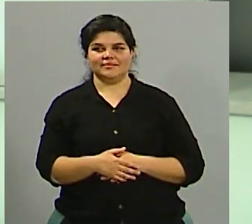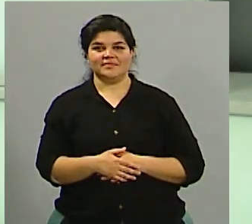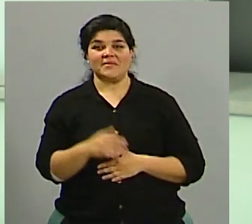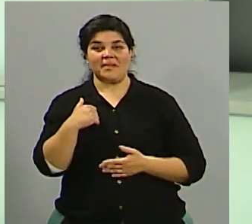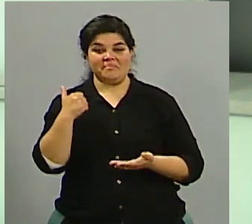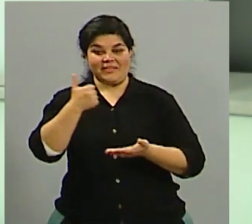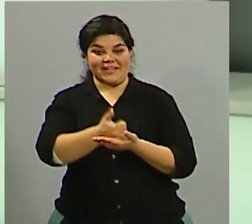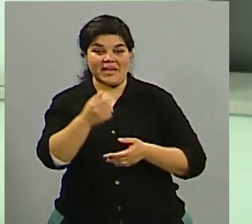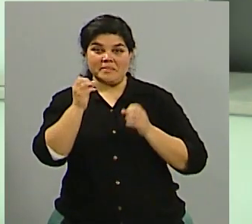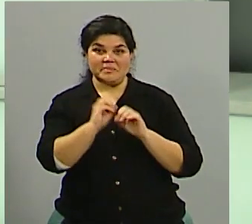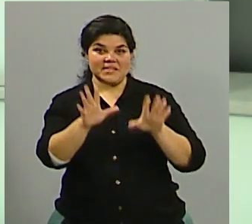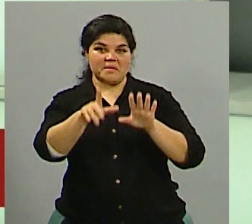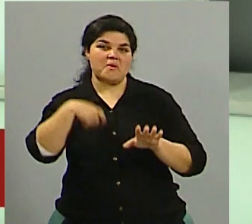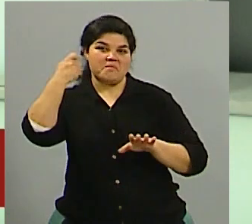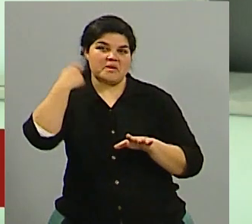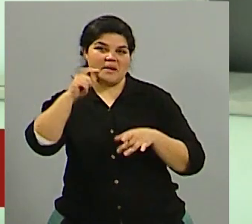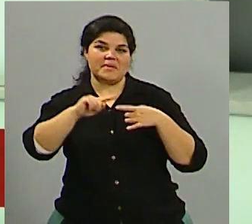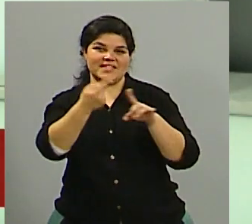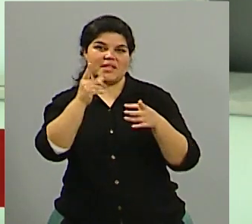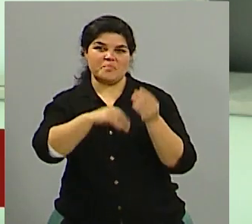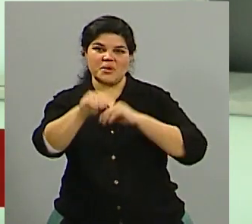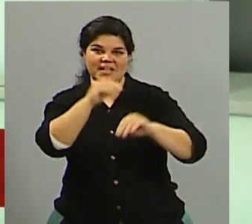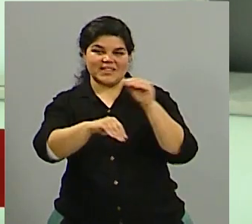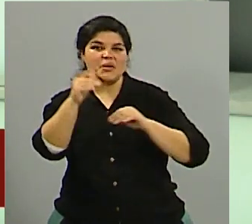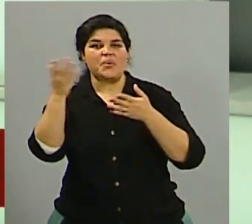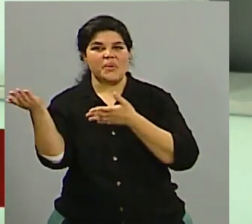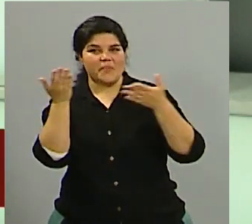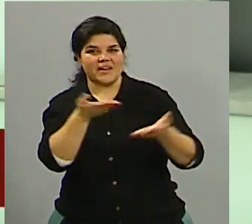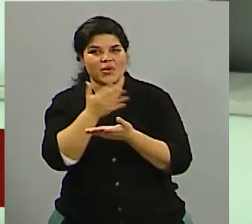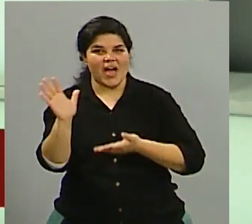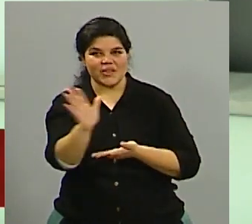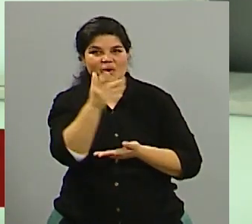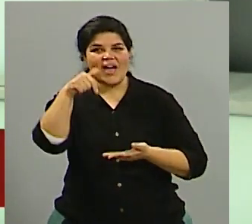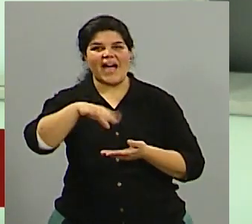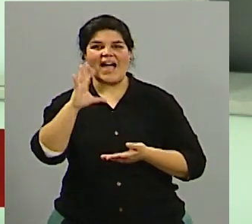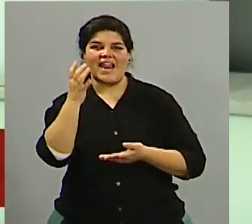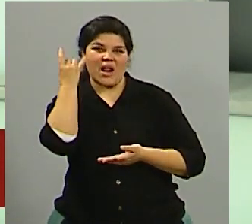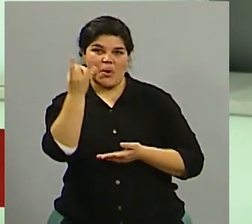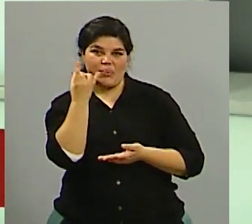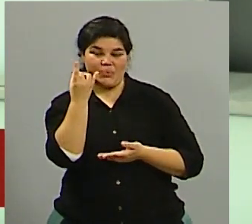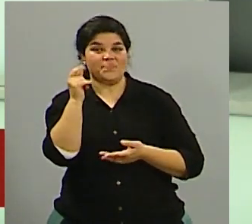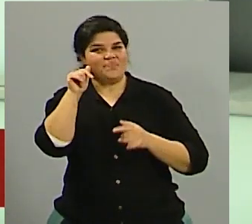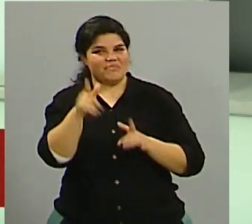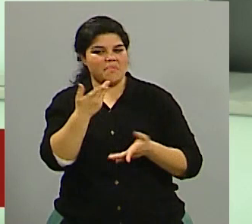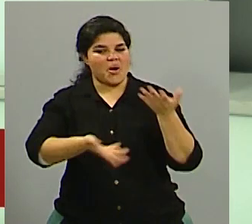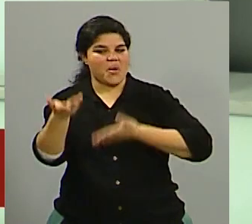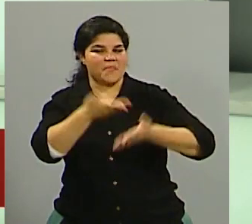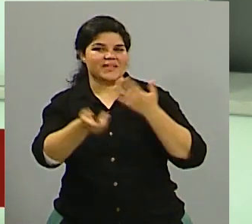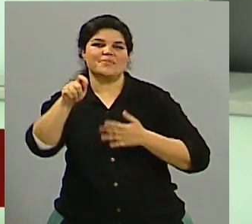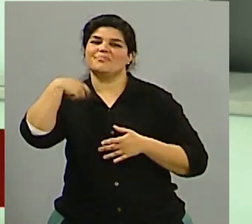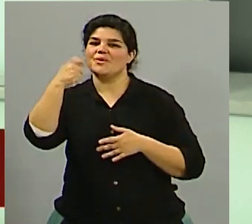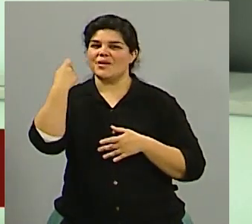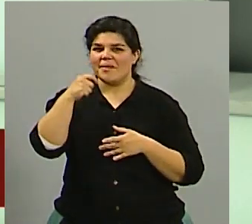Bueno, aquí estamos, comenzando una nueva edición de Chat Político. Bienvenidas, bienvenidos al estudio de Señal U para compartir con ustedes un programa en el